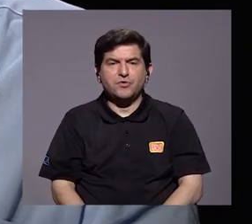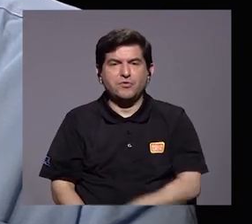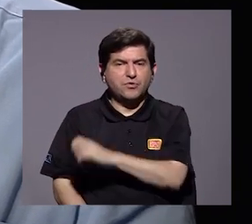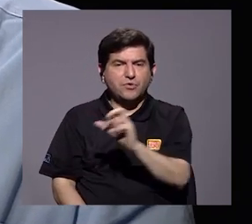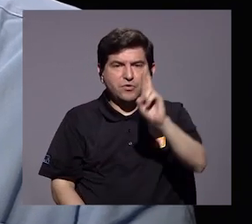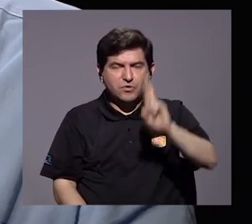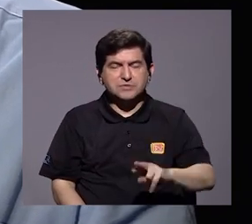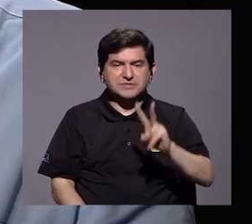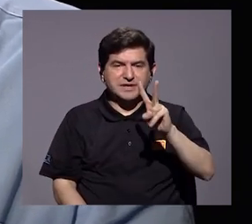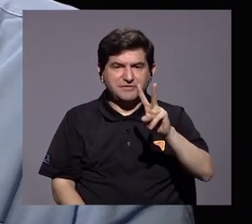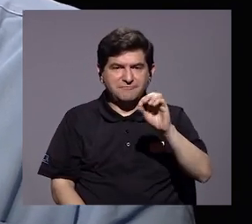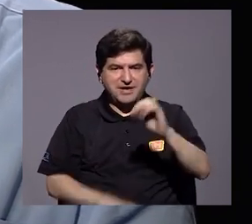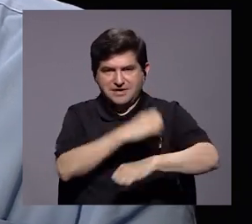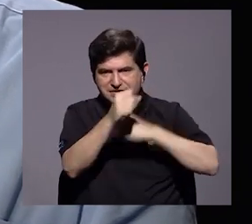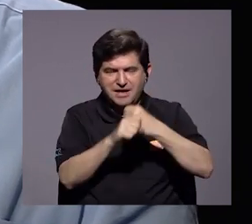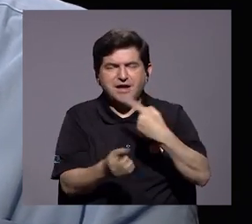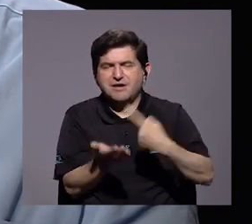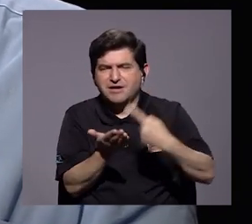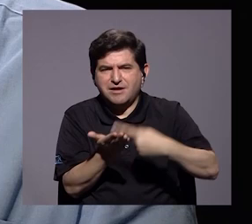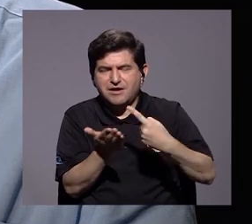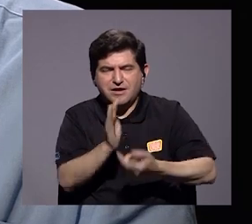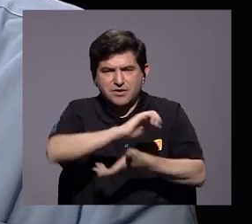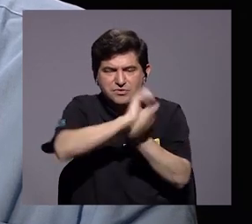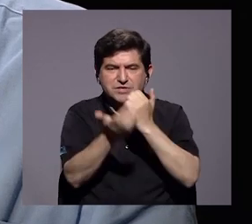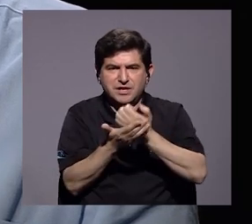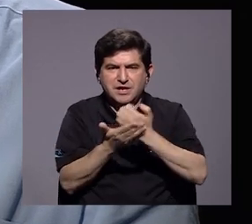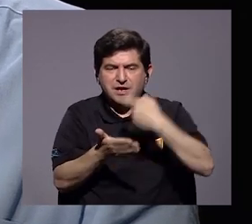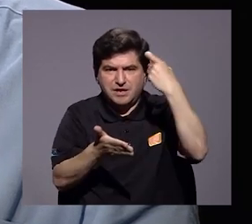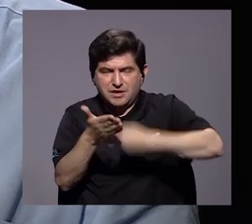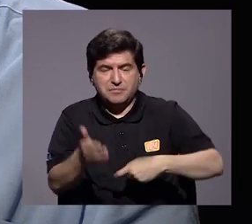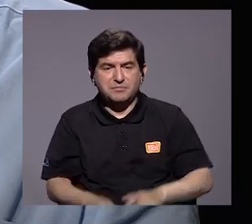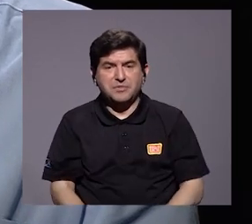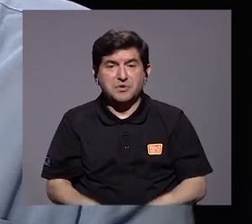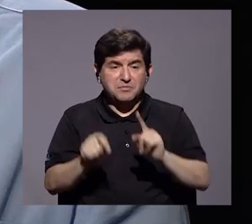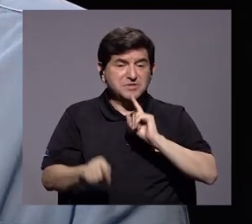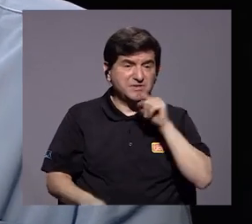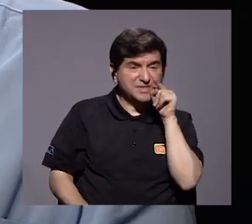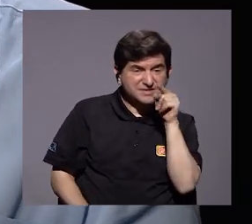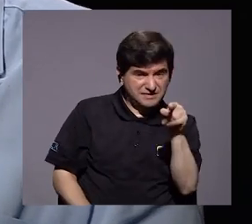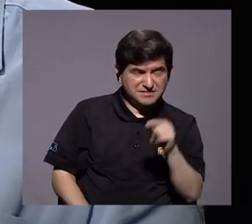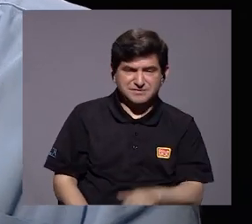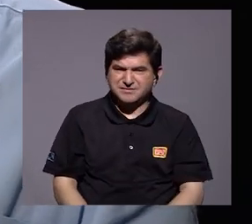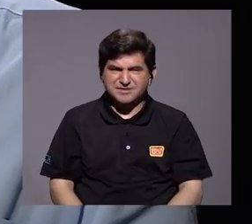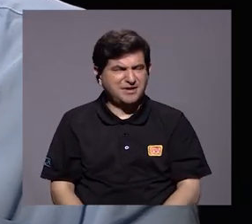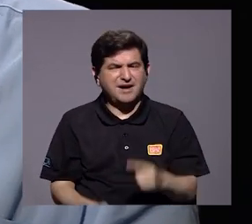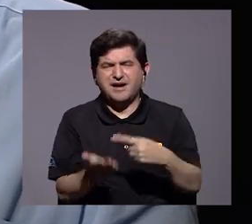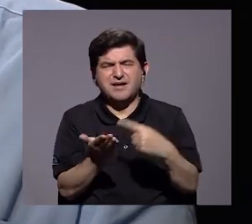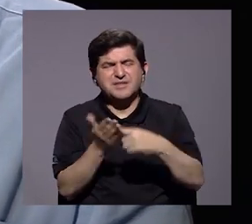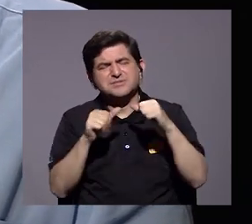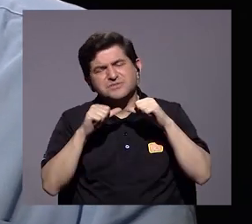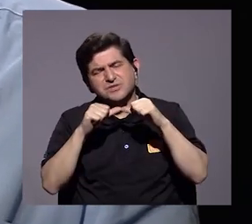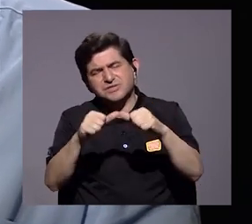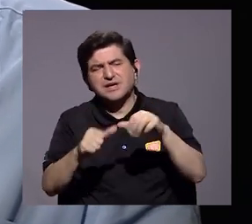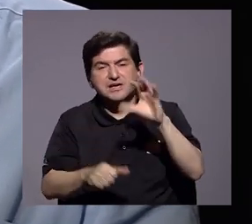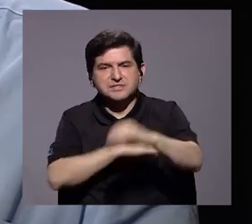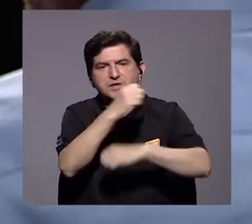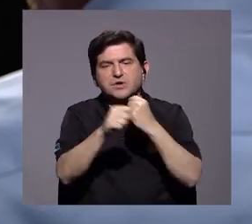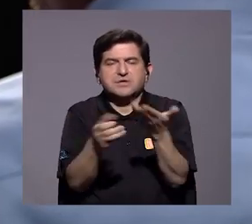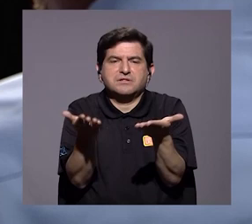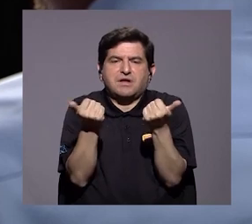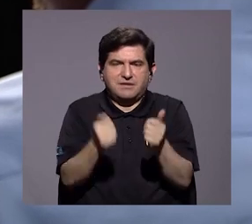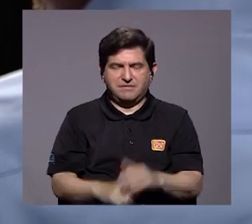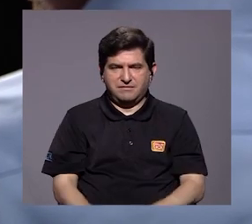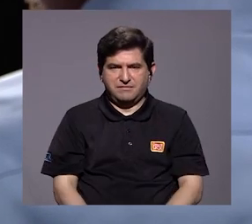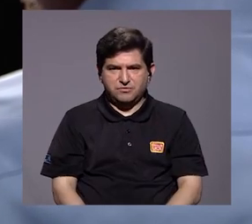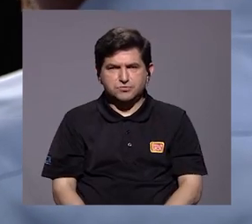años una reforma fiscal y las personas que dicen que es que se aprobó la carrera lo que querían era que la discusión se prolongará por los 50 y la gran colaboración